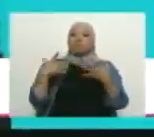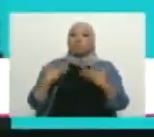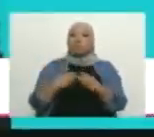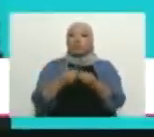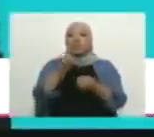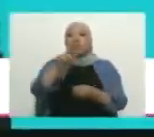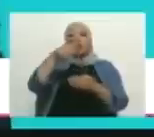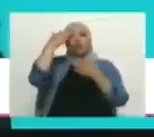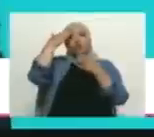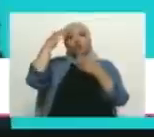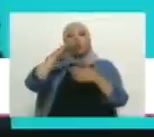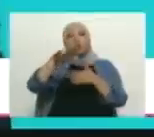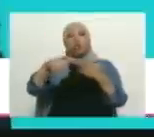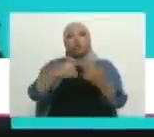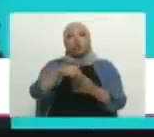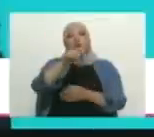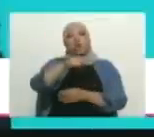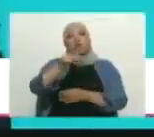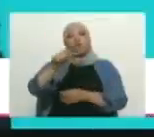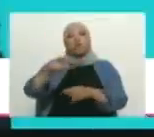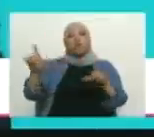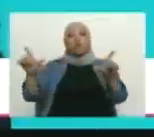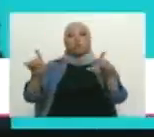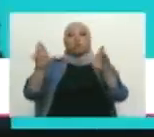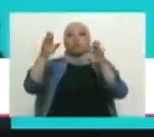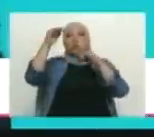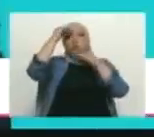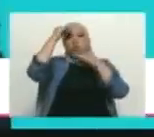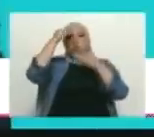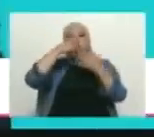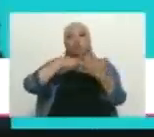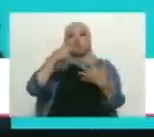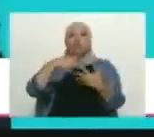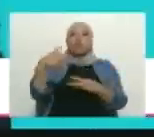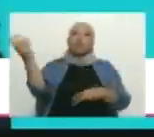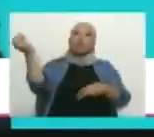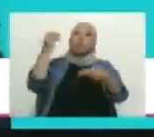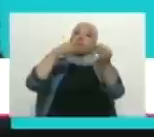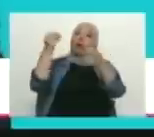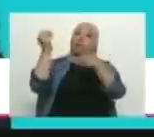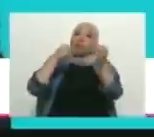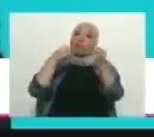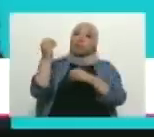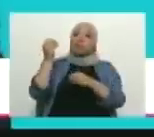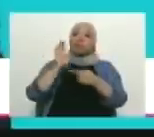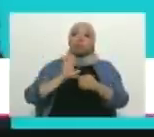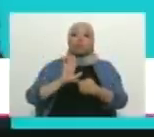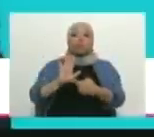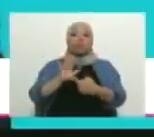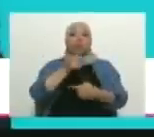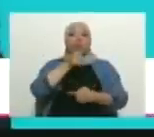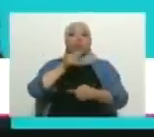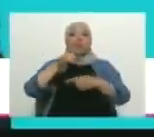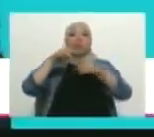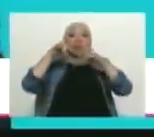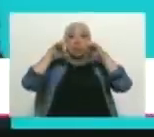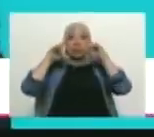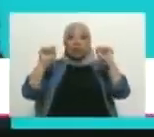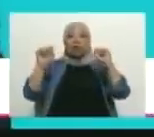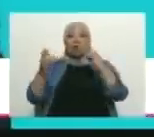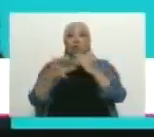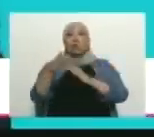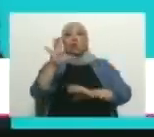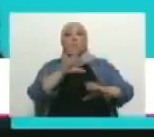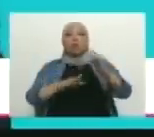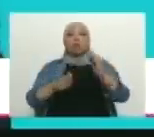cordial saludo a todos los televidentes y participantes del programa Con Maduro Más. Como presentadora basada en inteligencia artificial, no